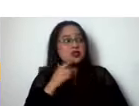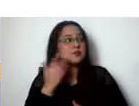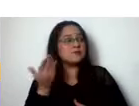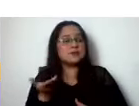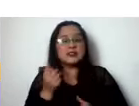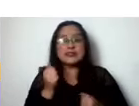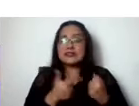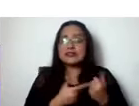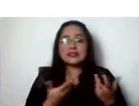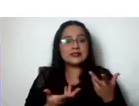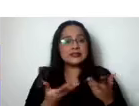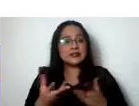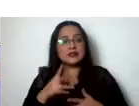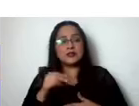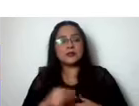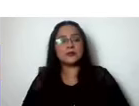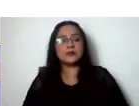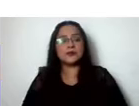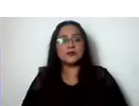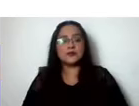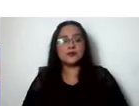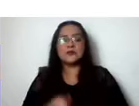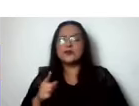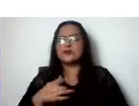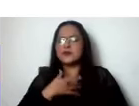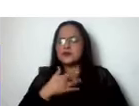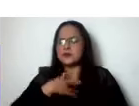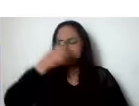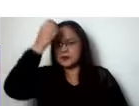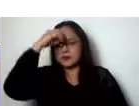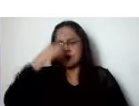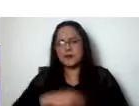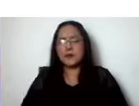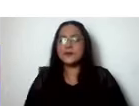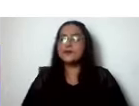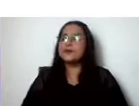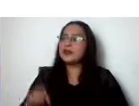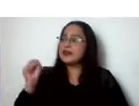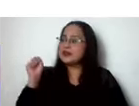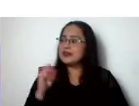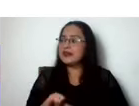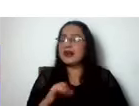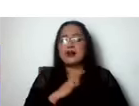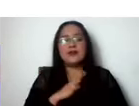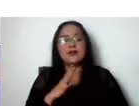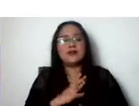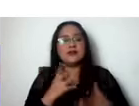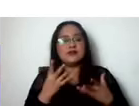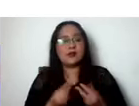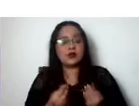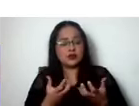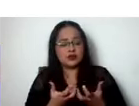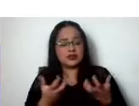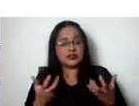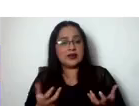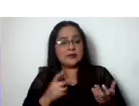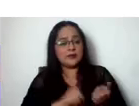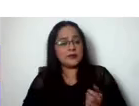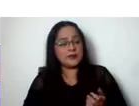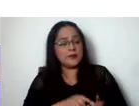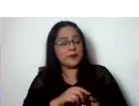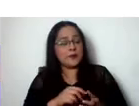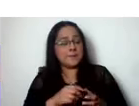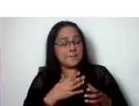piensas? Yo creo que sí, se ha acentuado tanto la división entre vida pública y